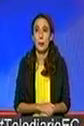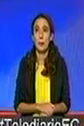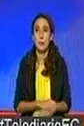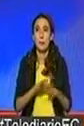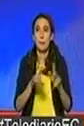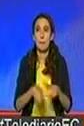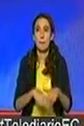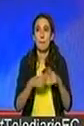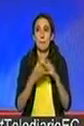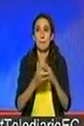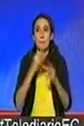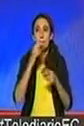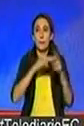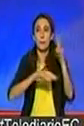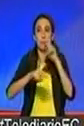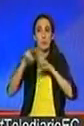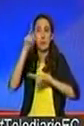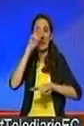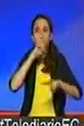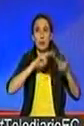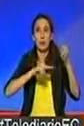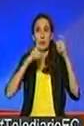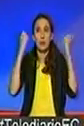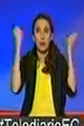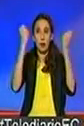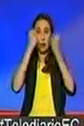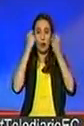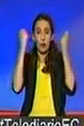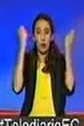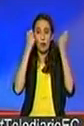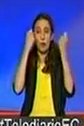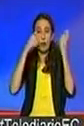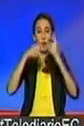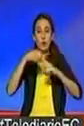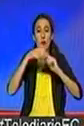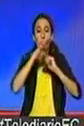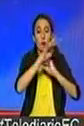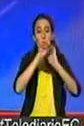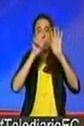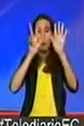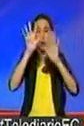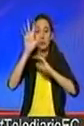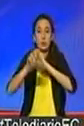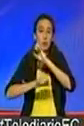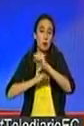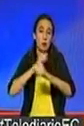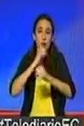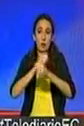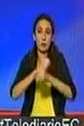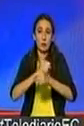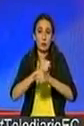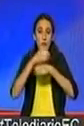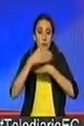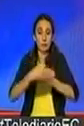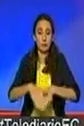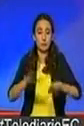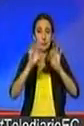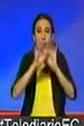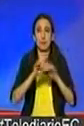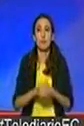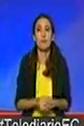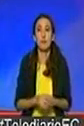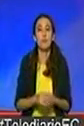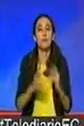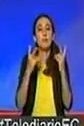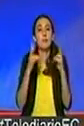En breve revisaremos las noticias relacionadas con las festividades por los 485 años de fundación de la capital de Quito.